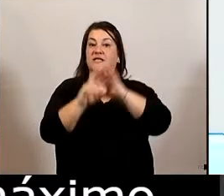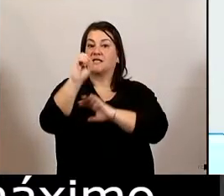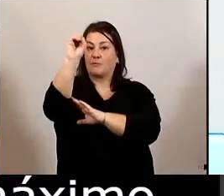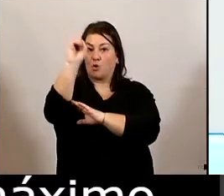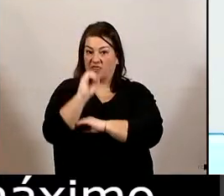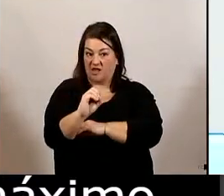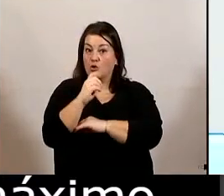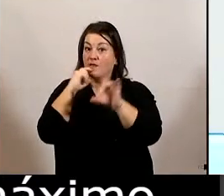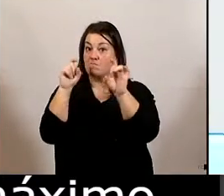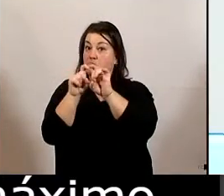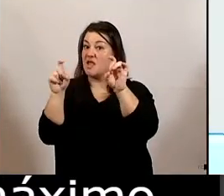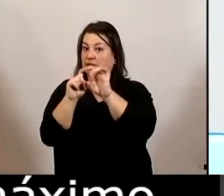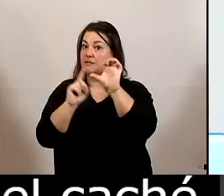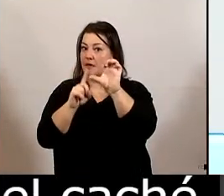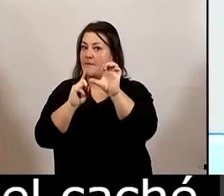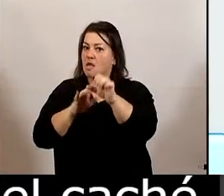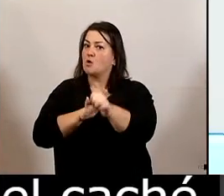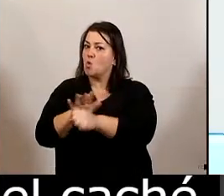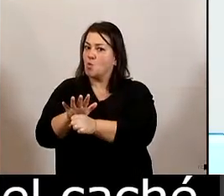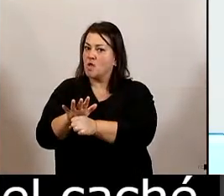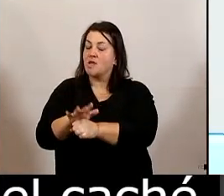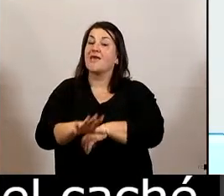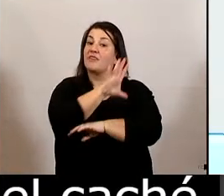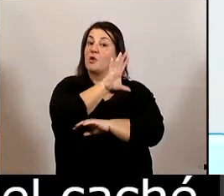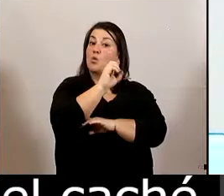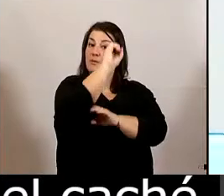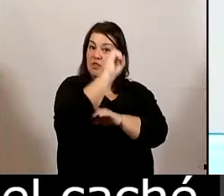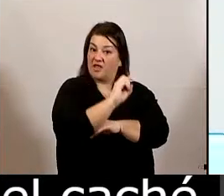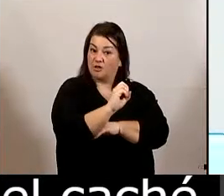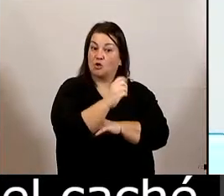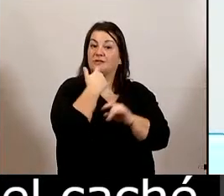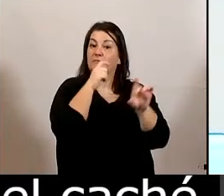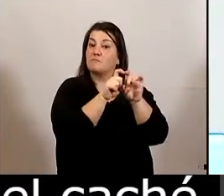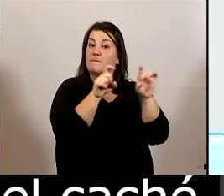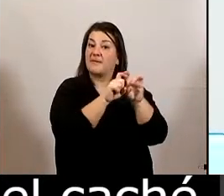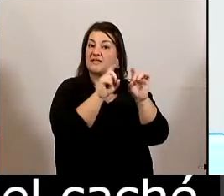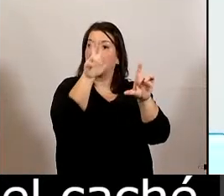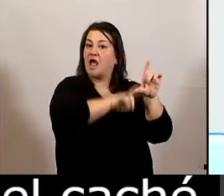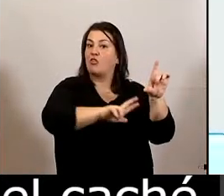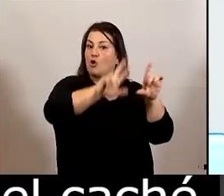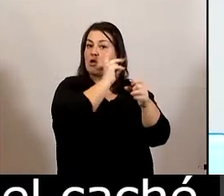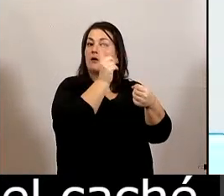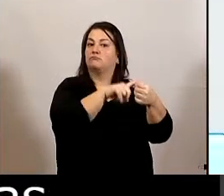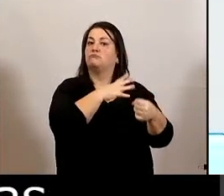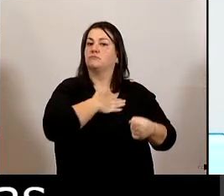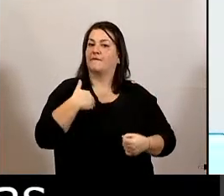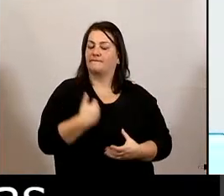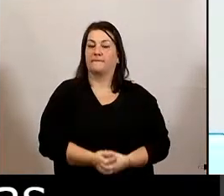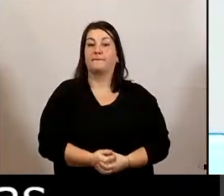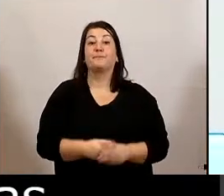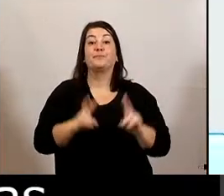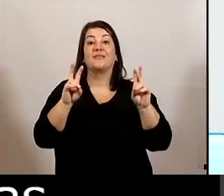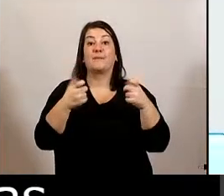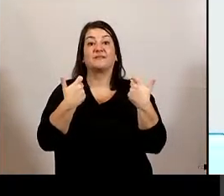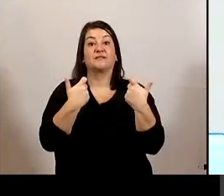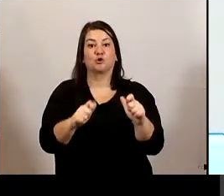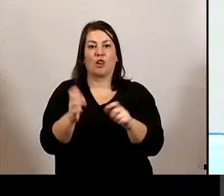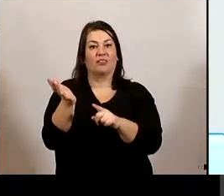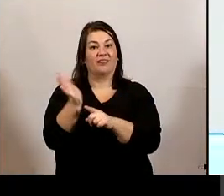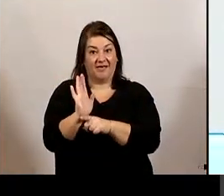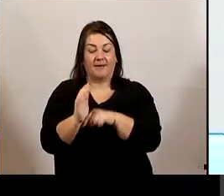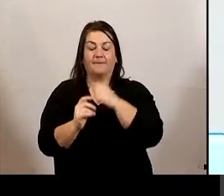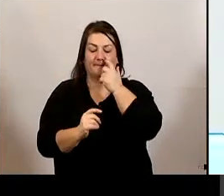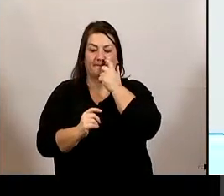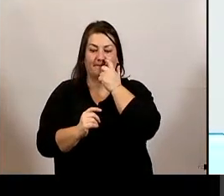de las compañías extremeñas y el 50% de las compañías nacionales. Con respecto al sector